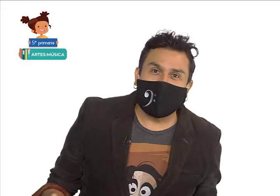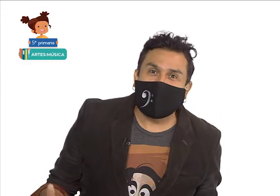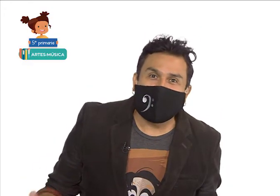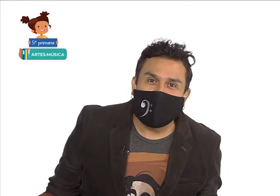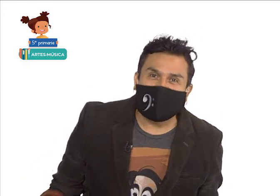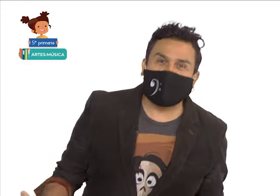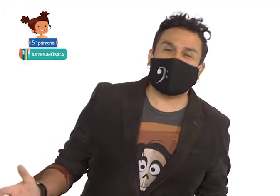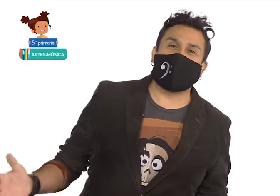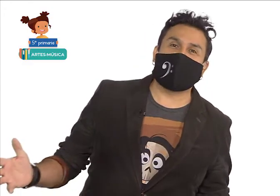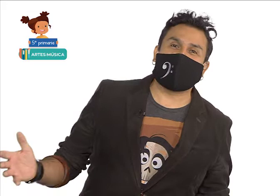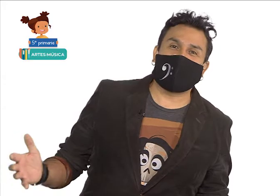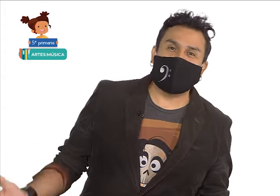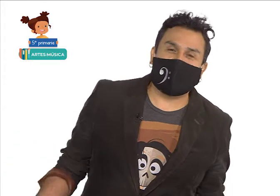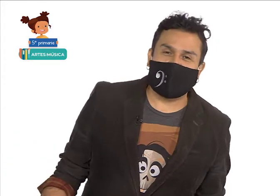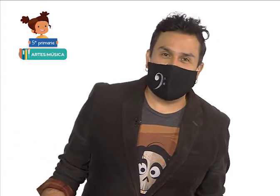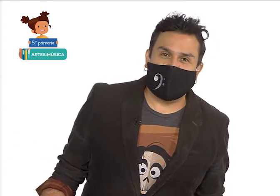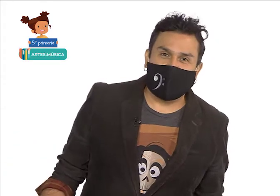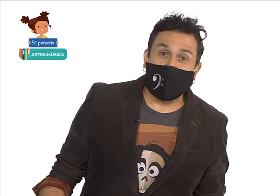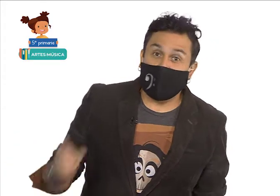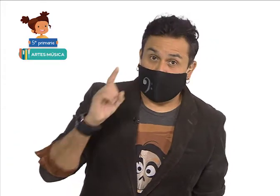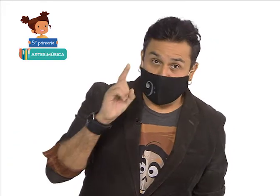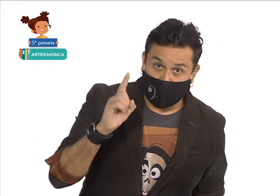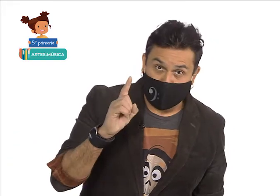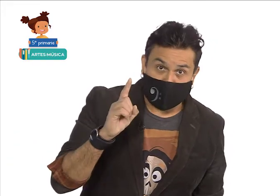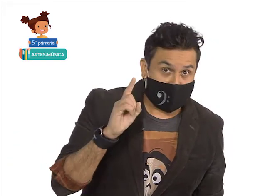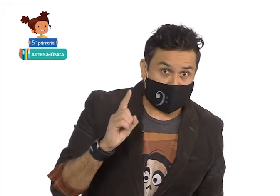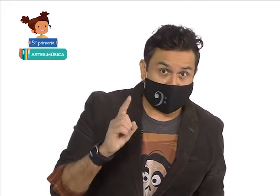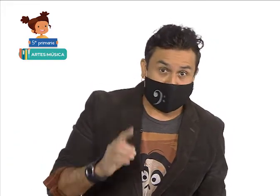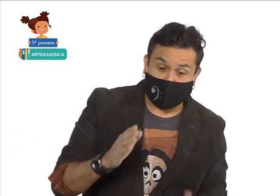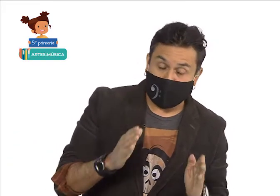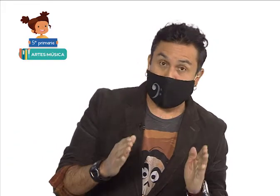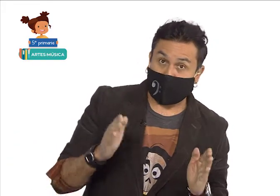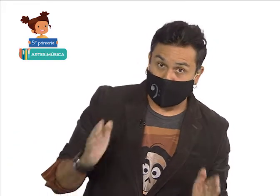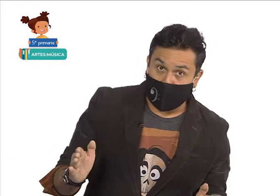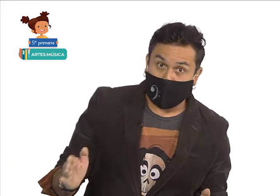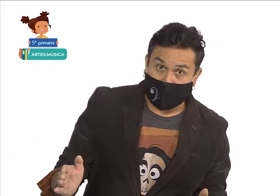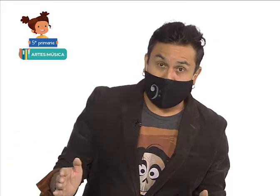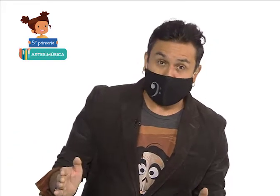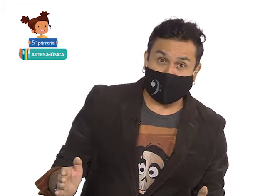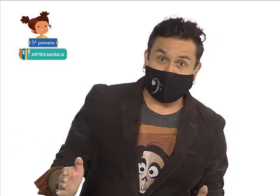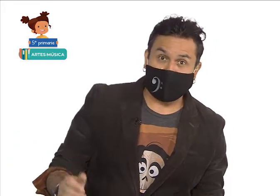¡Wow! ¡Qué genial es hacer combinaciones de ritmo! Solo no olviden